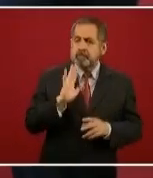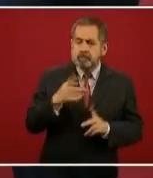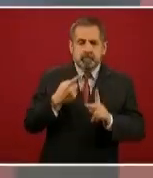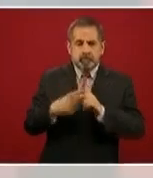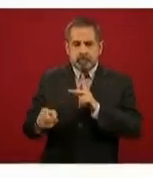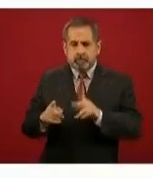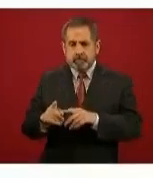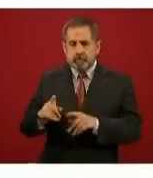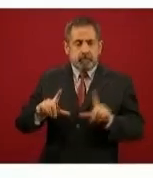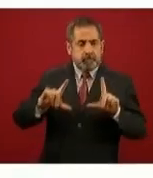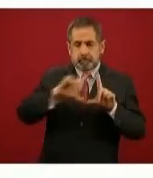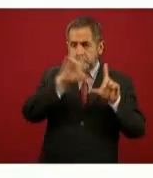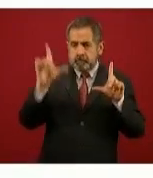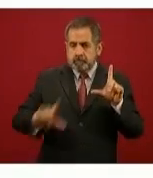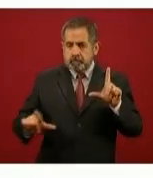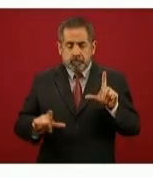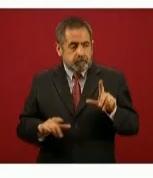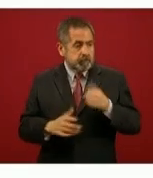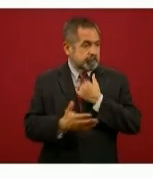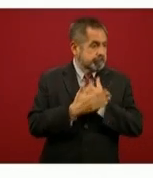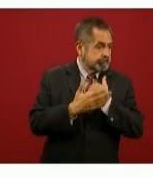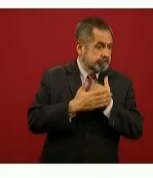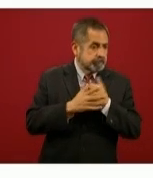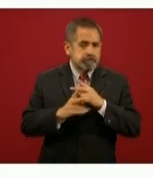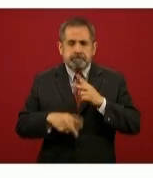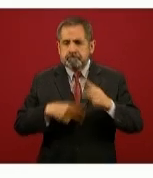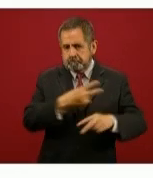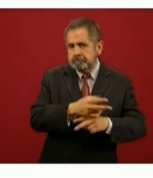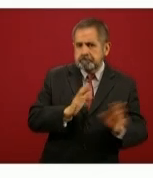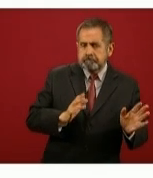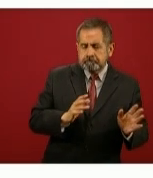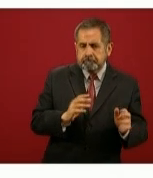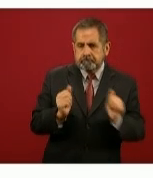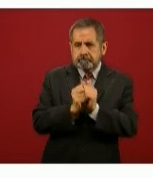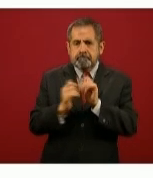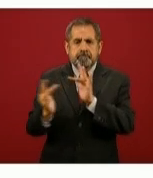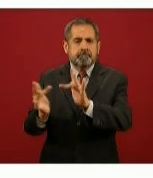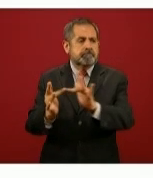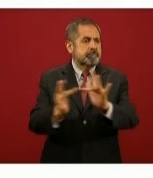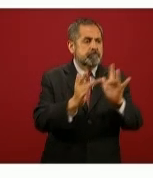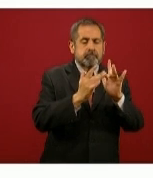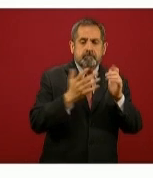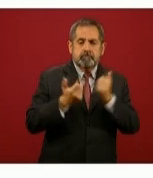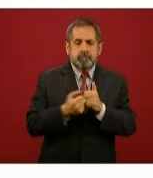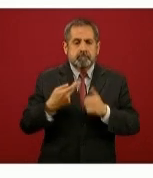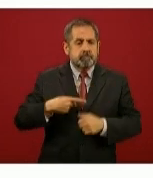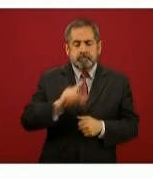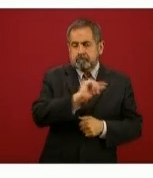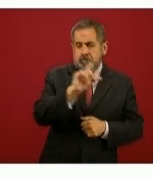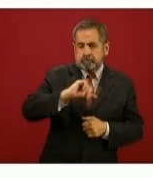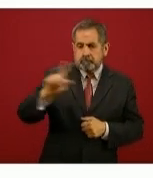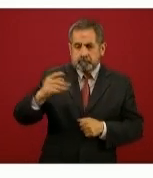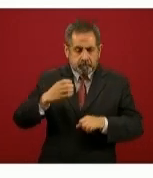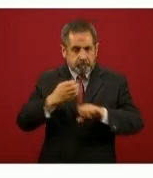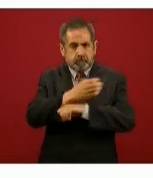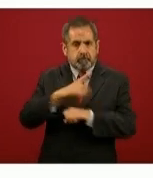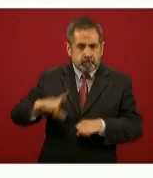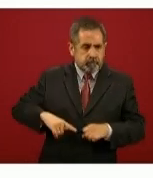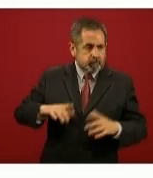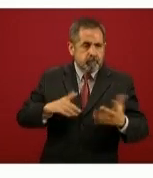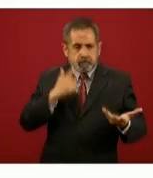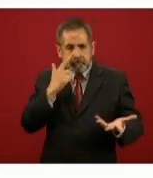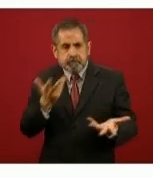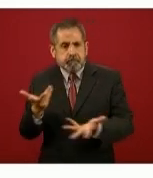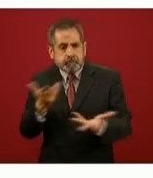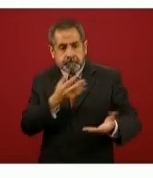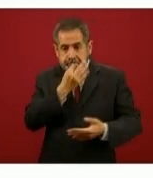activamos el plan a nivel nacional, estamos en la coordinación con todas las autoridades estatales y municipales,